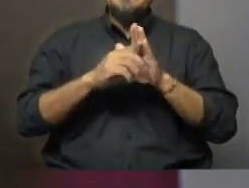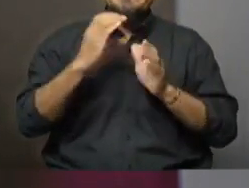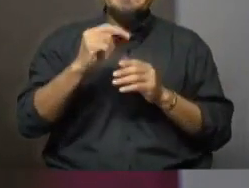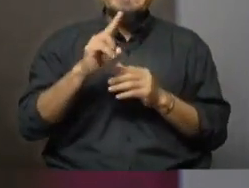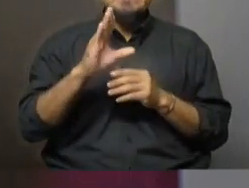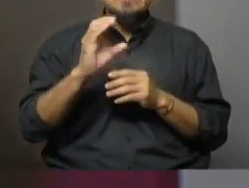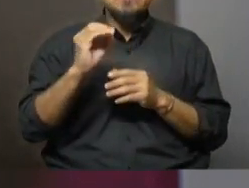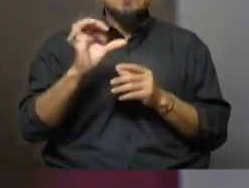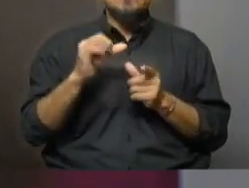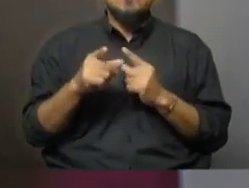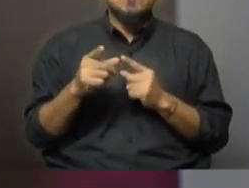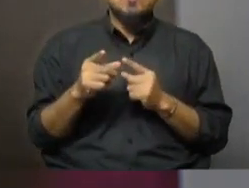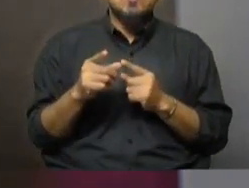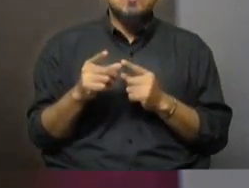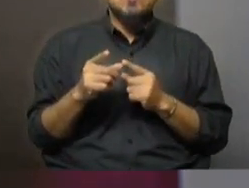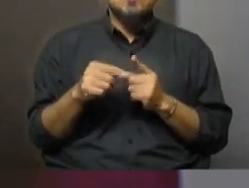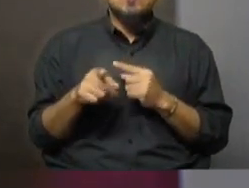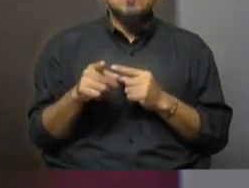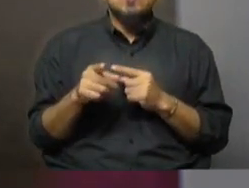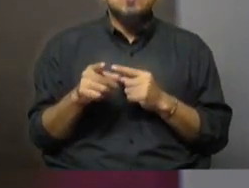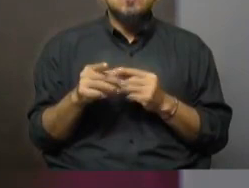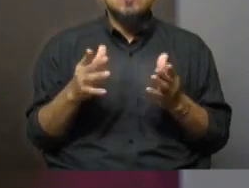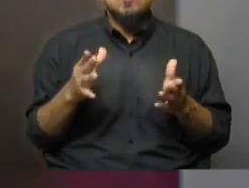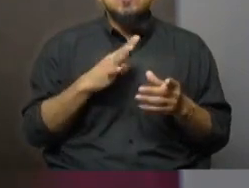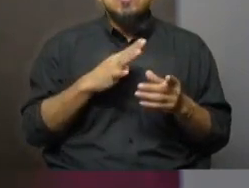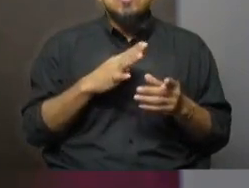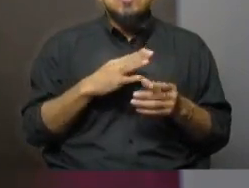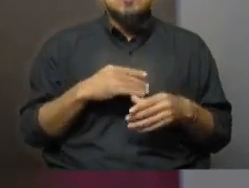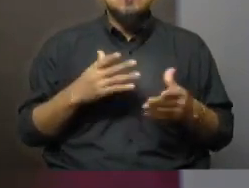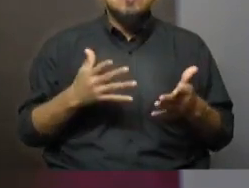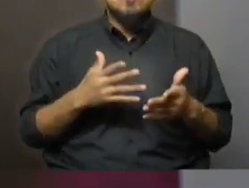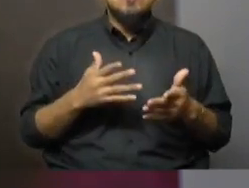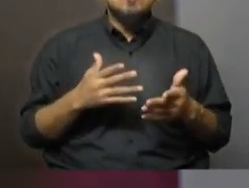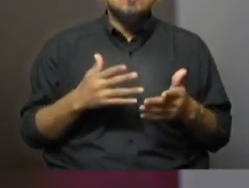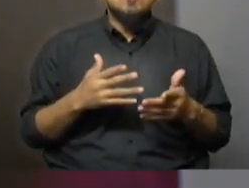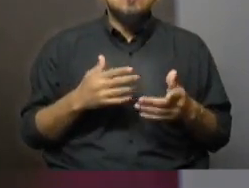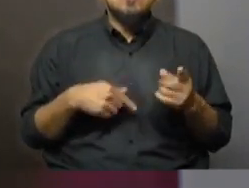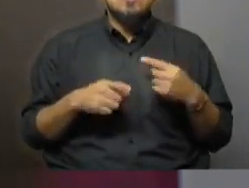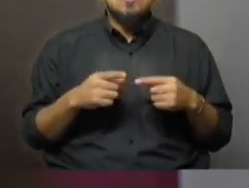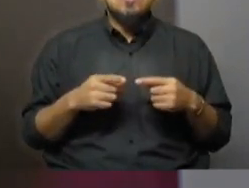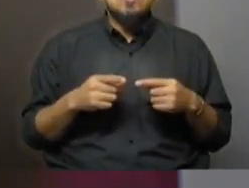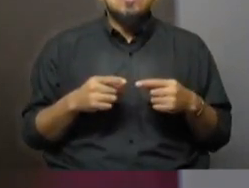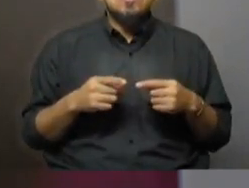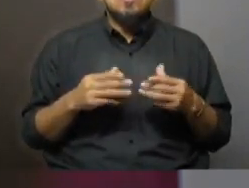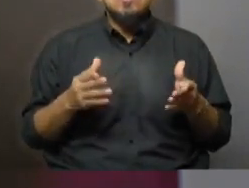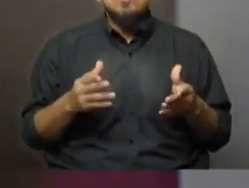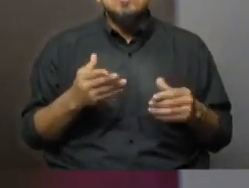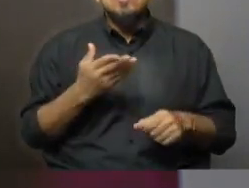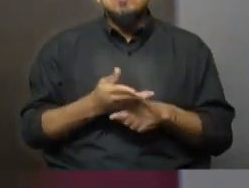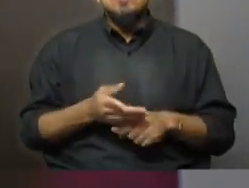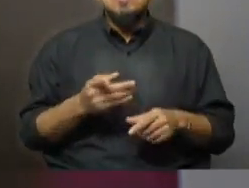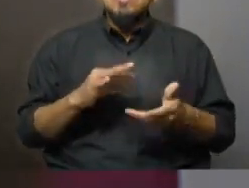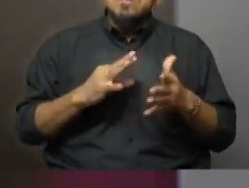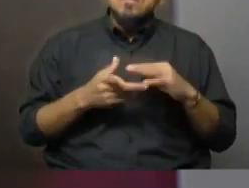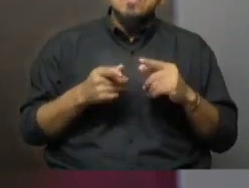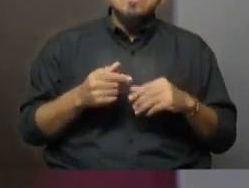eso, que todo lo que sea político, bueno, digamos, abra las puertas. Al principio se pide de ese modo, después